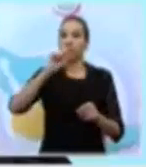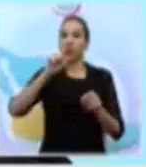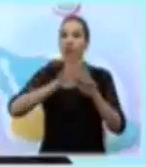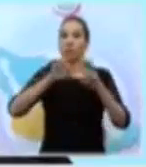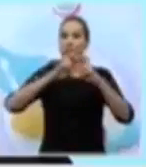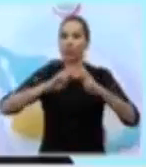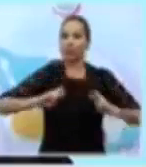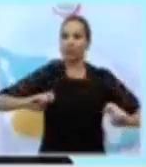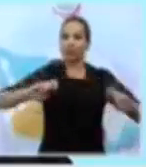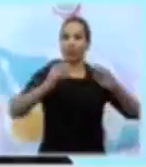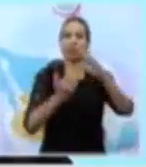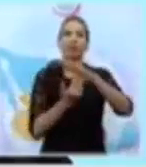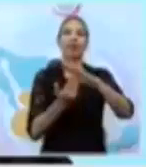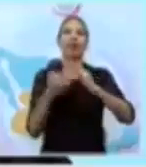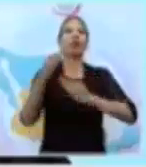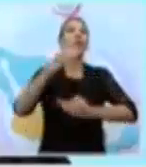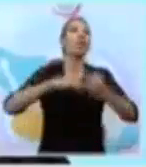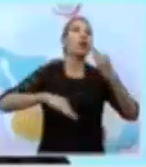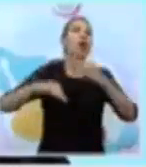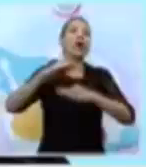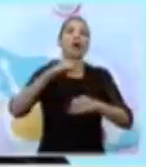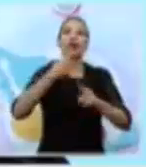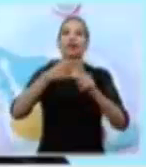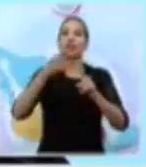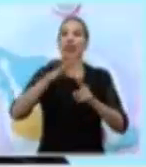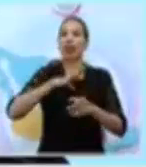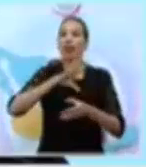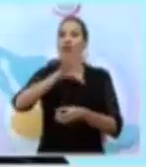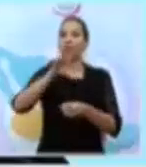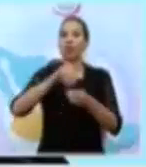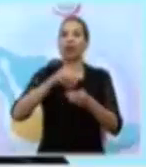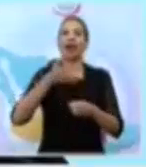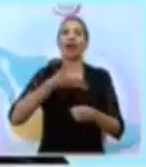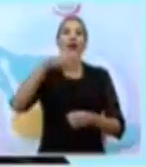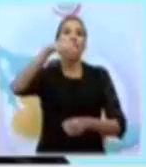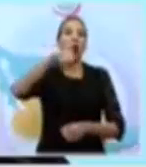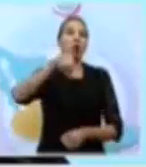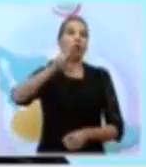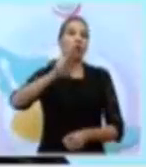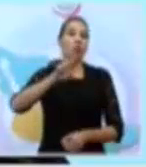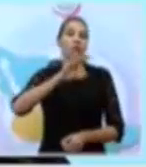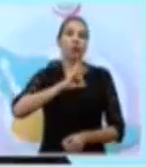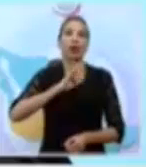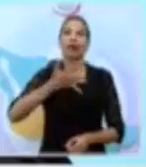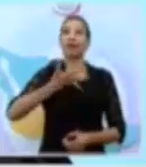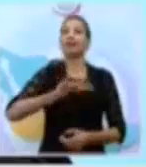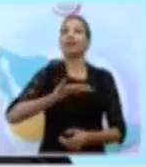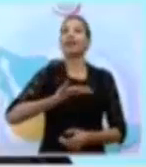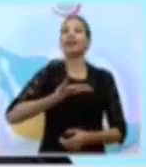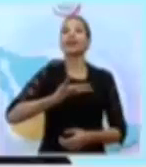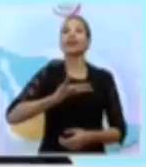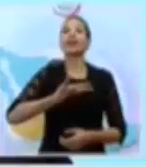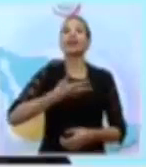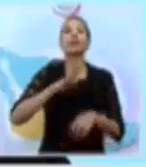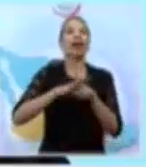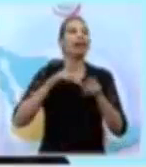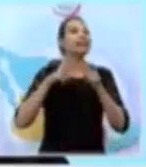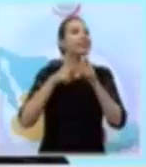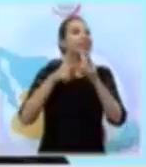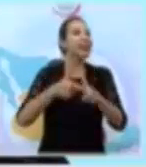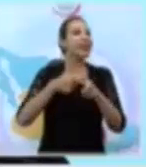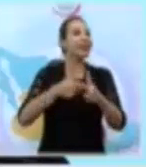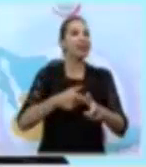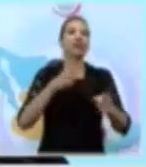evento, todos los recursos que disponemos como Naciones Unidas para seguir teniendo